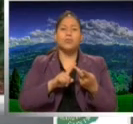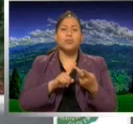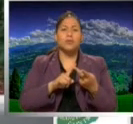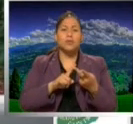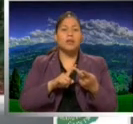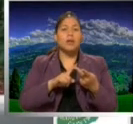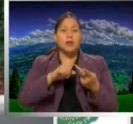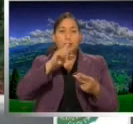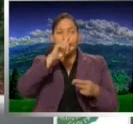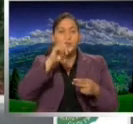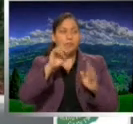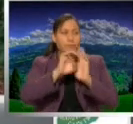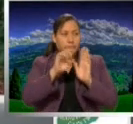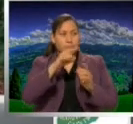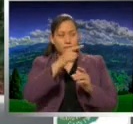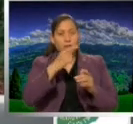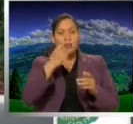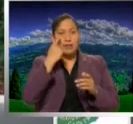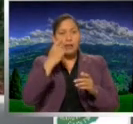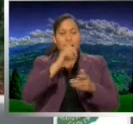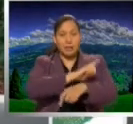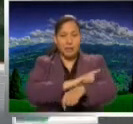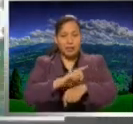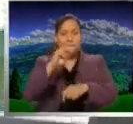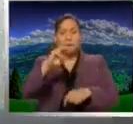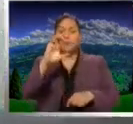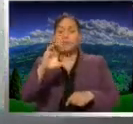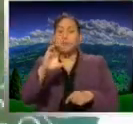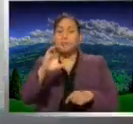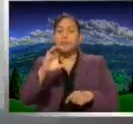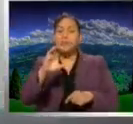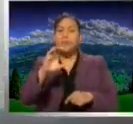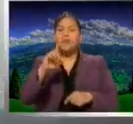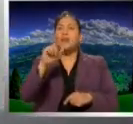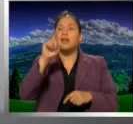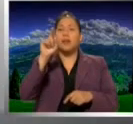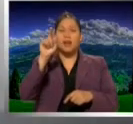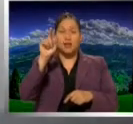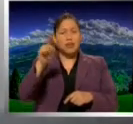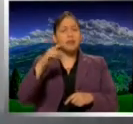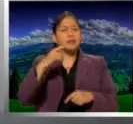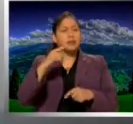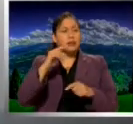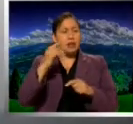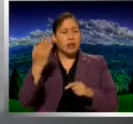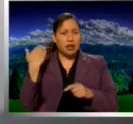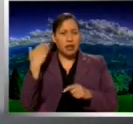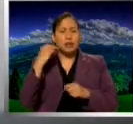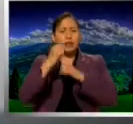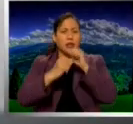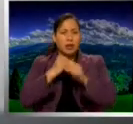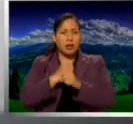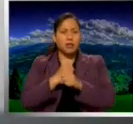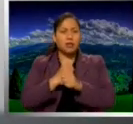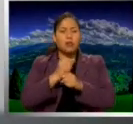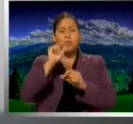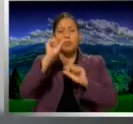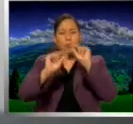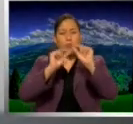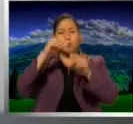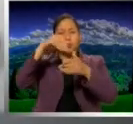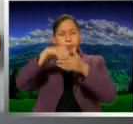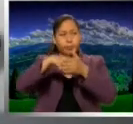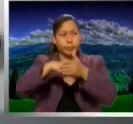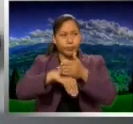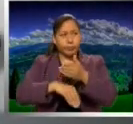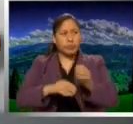tipo? Hay aves. Mira, la delegación Magdalena Contreras ha enfrentado en los últimos años un decaimiento en sus